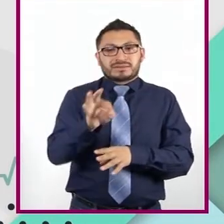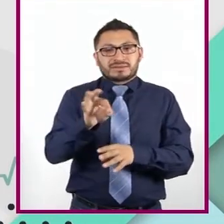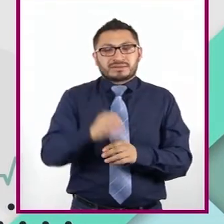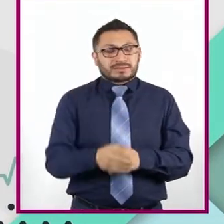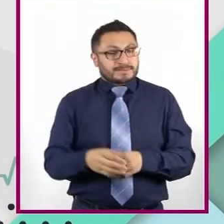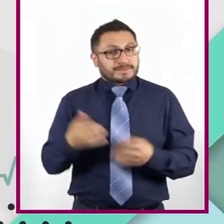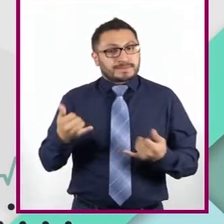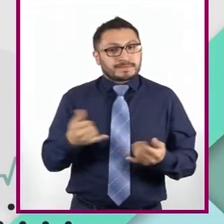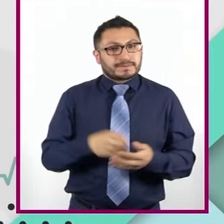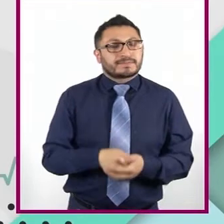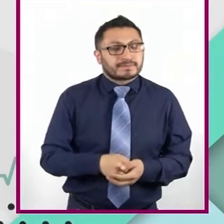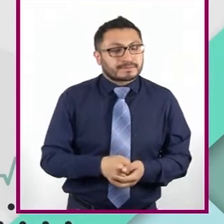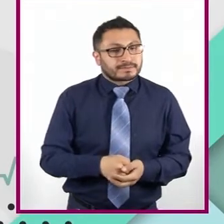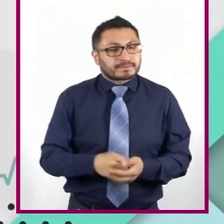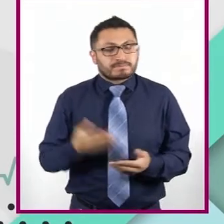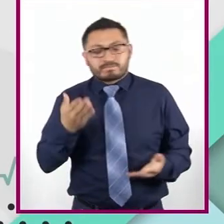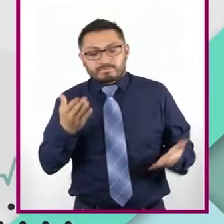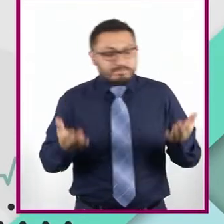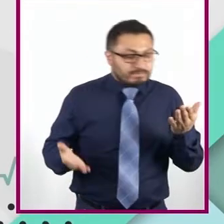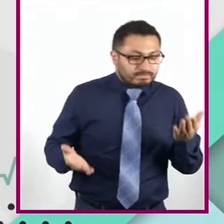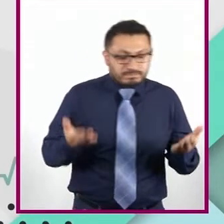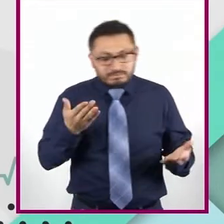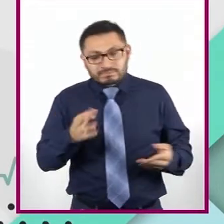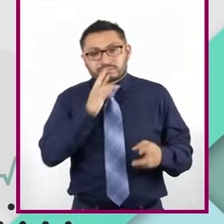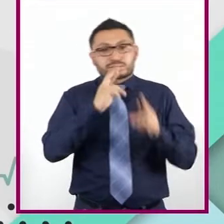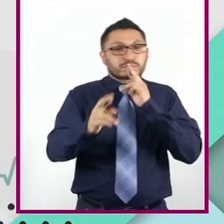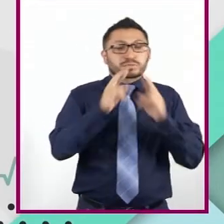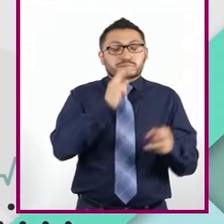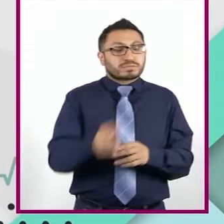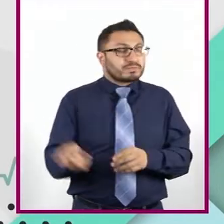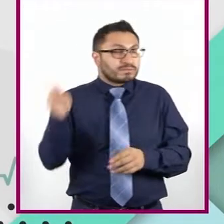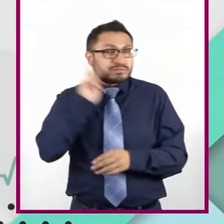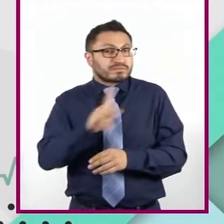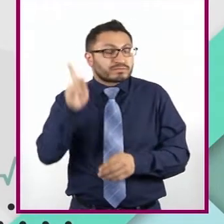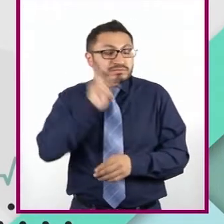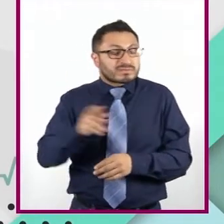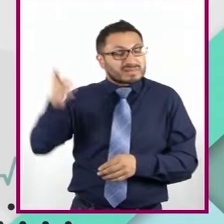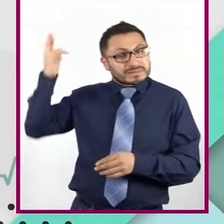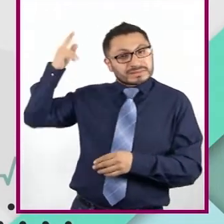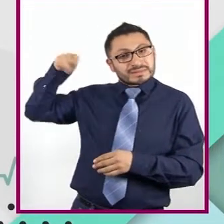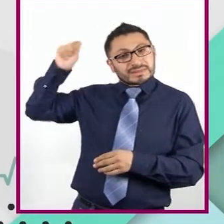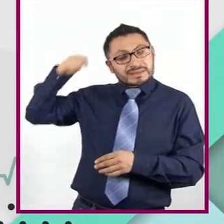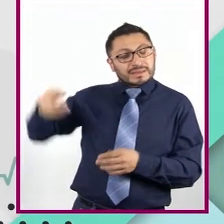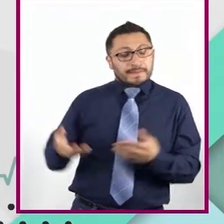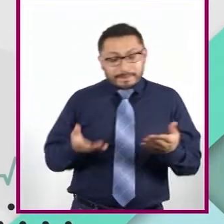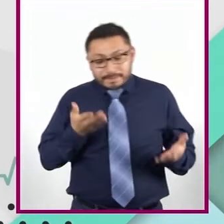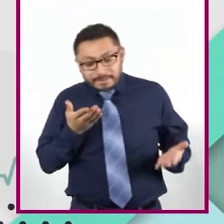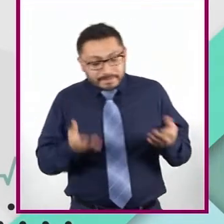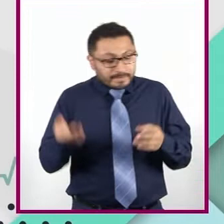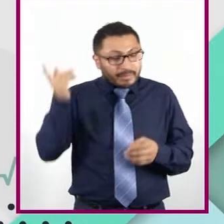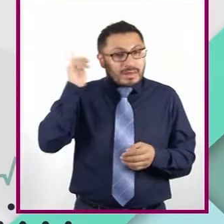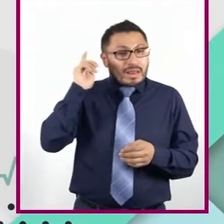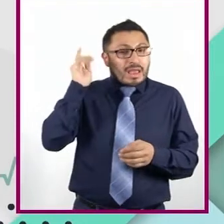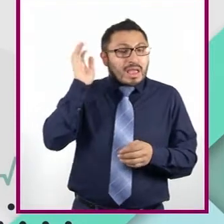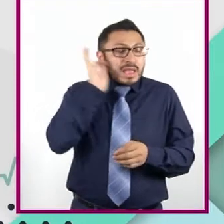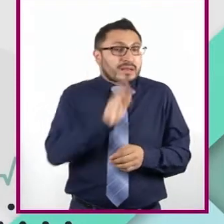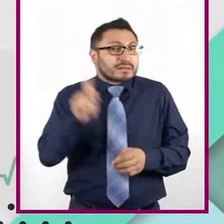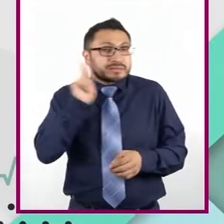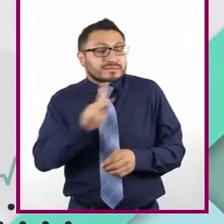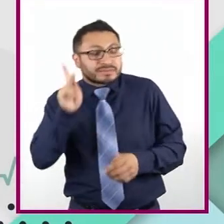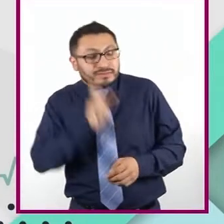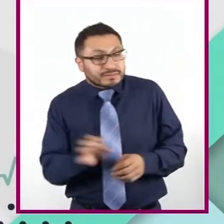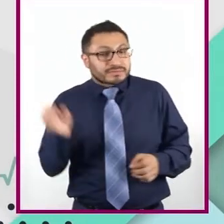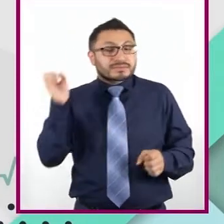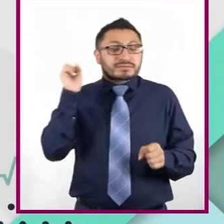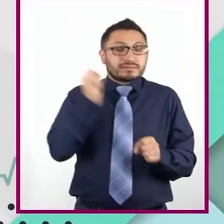Bien. Para comparar los resultados de la probabilidad teórica con los de la probabilidad frecuencial, los anotamos en